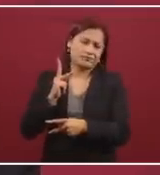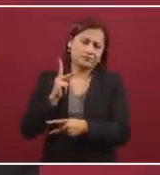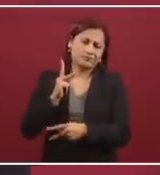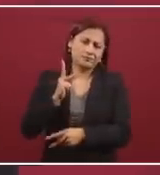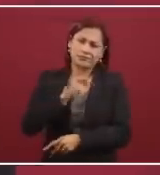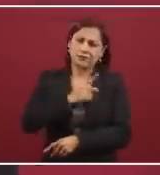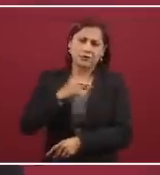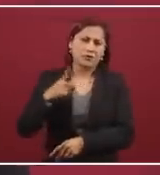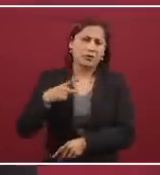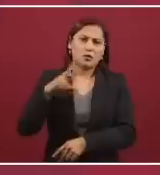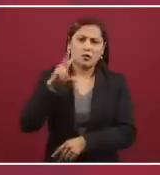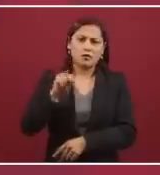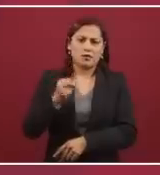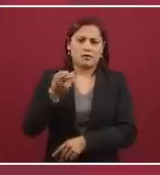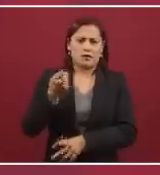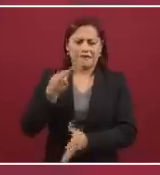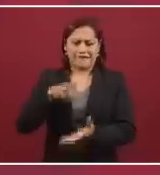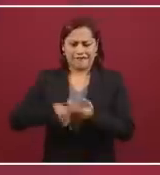además